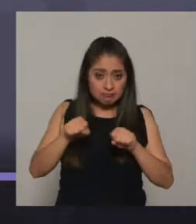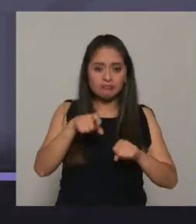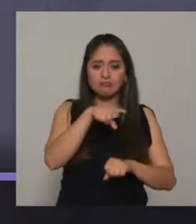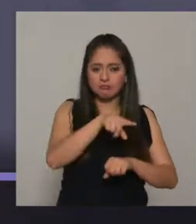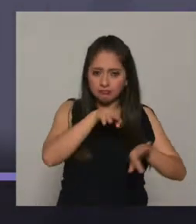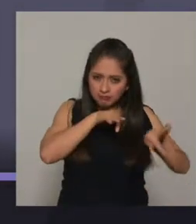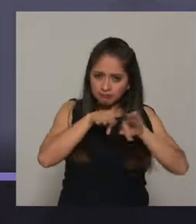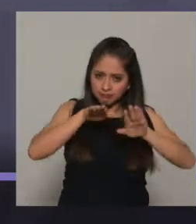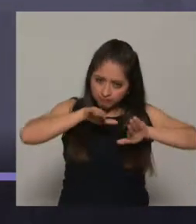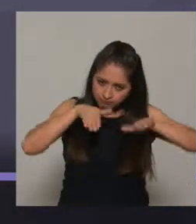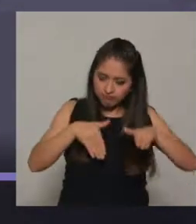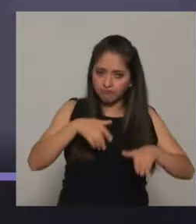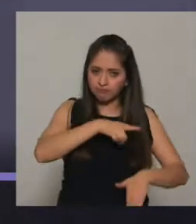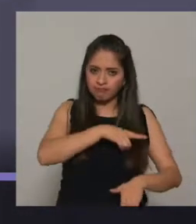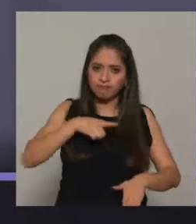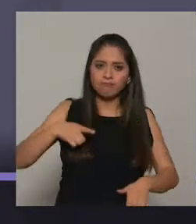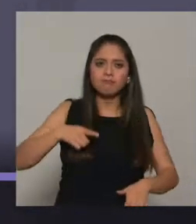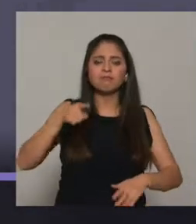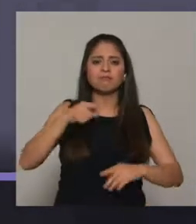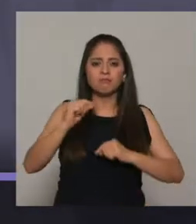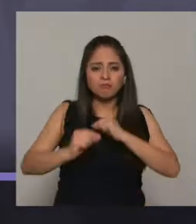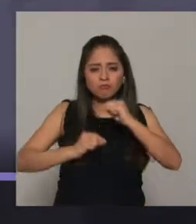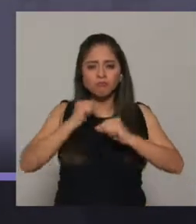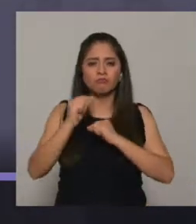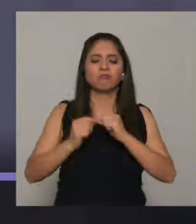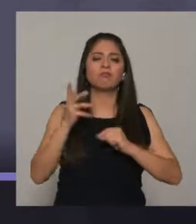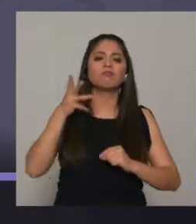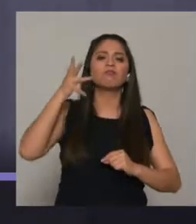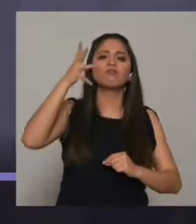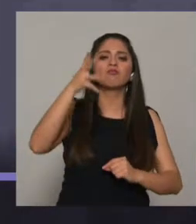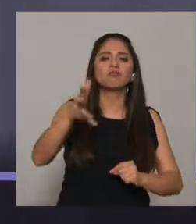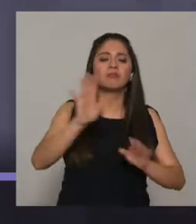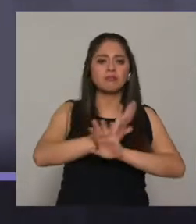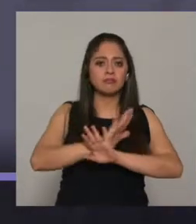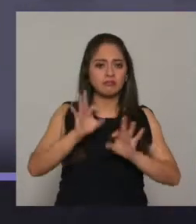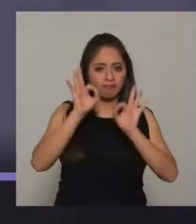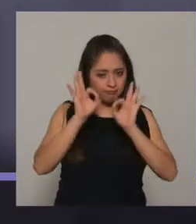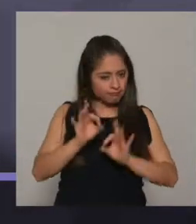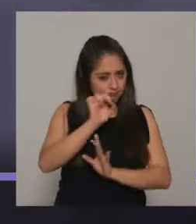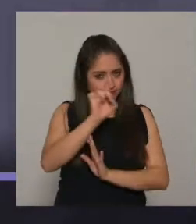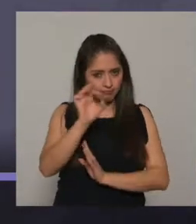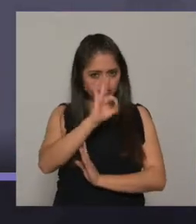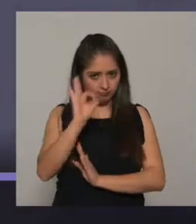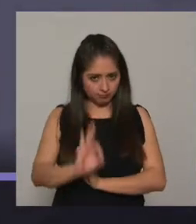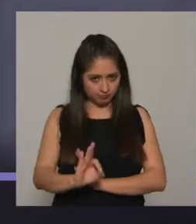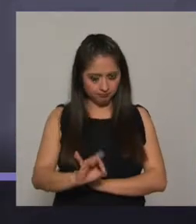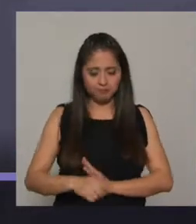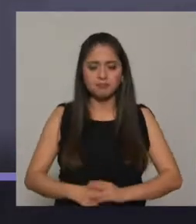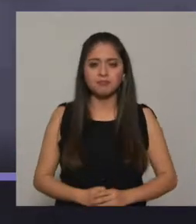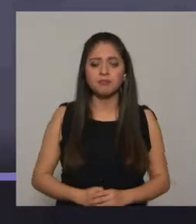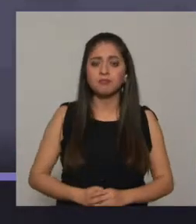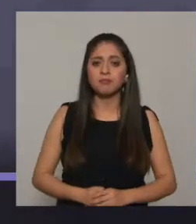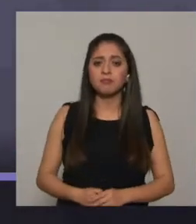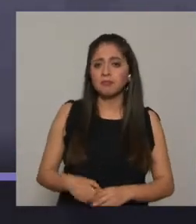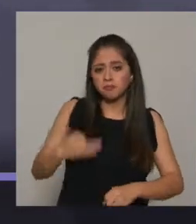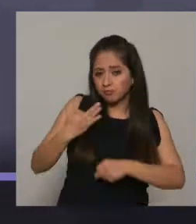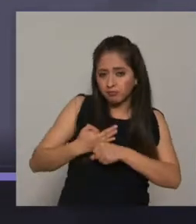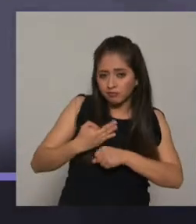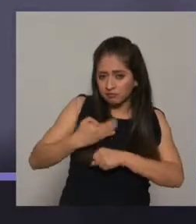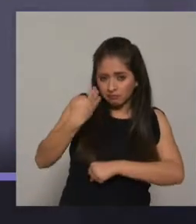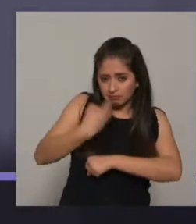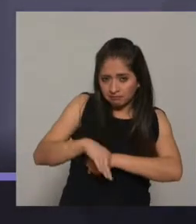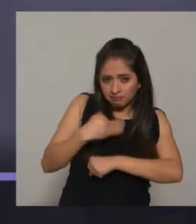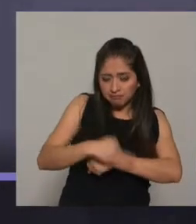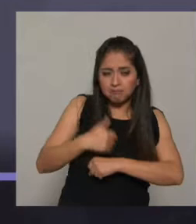trabajo que apenas se está logrando y en un breve tiempo ya lo tendremos al 100%. Mientras tanto, vamos a preguntarle,